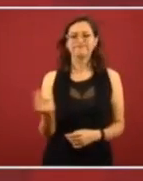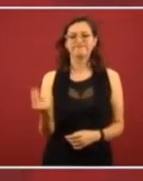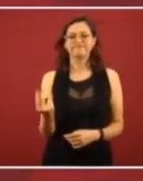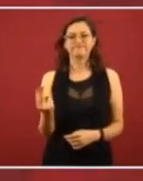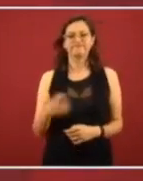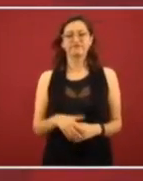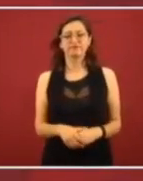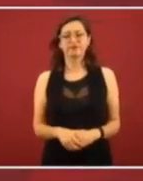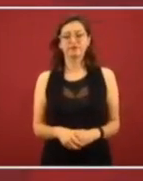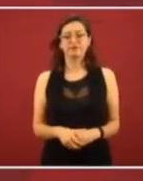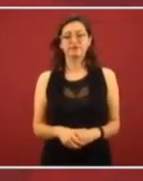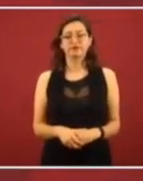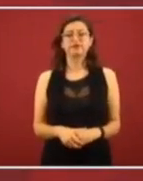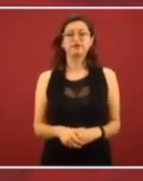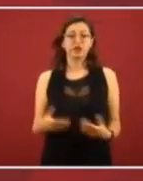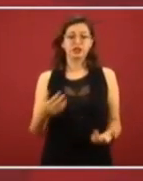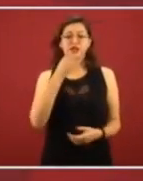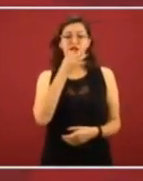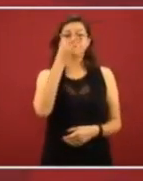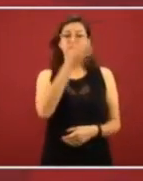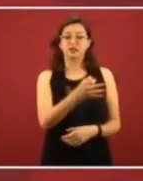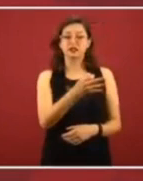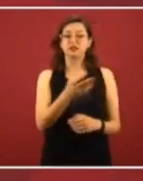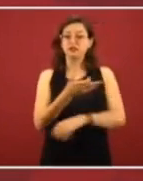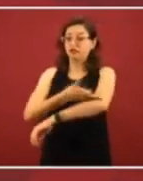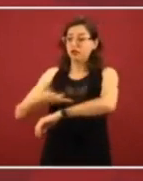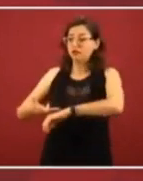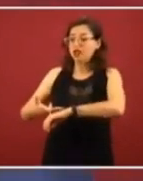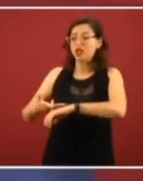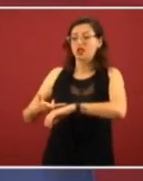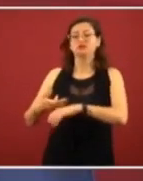especial de la importancia de la familia.